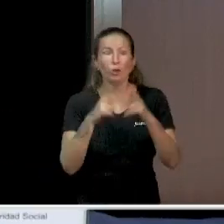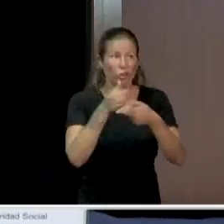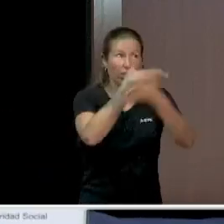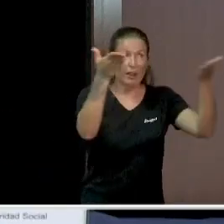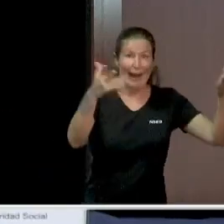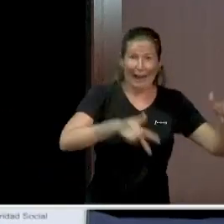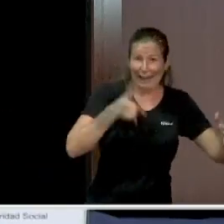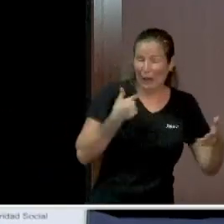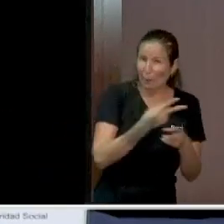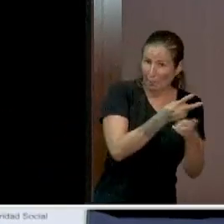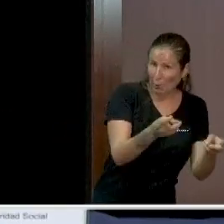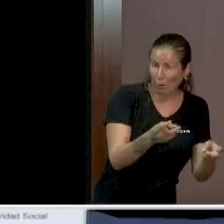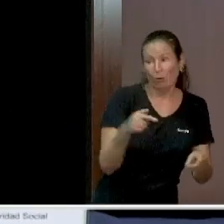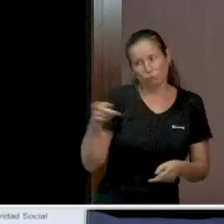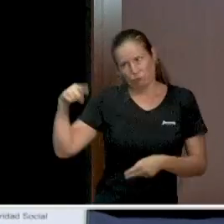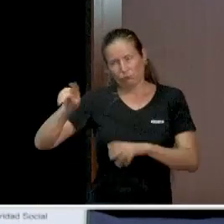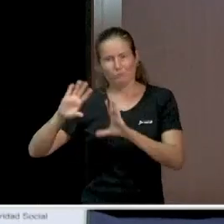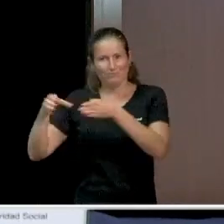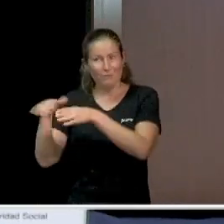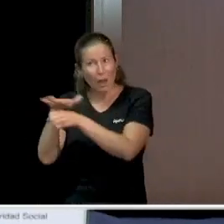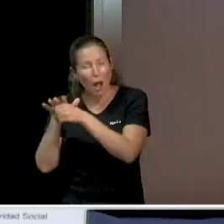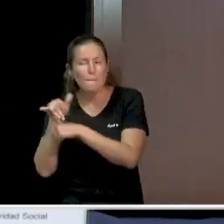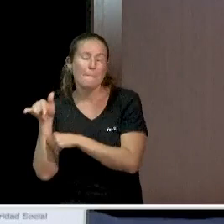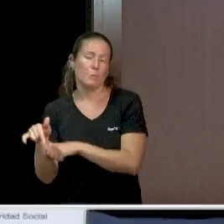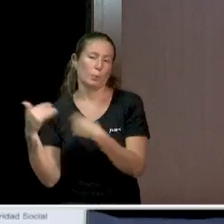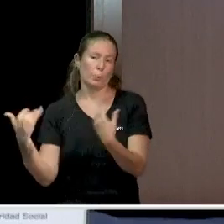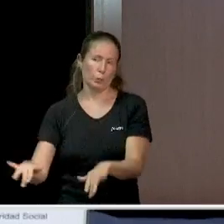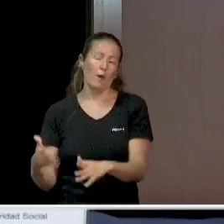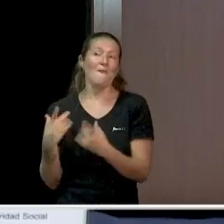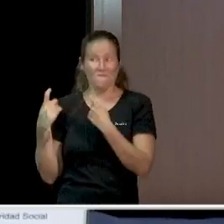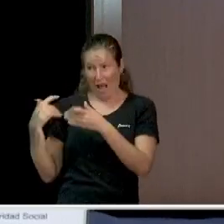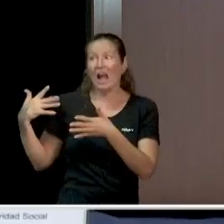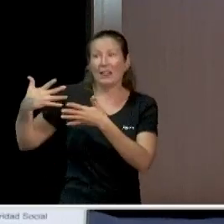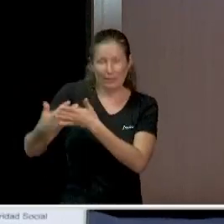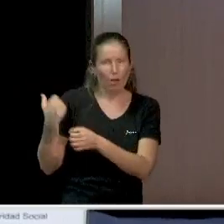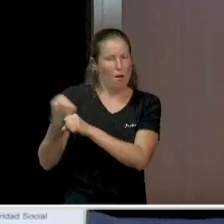pues en este aspecto que está todavía por solucionar.